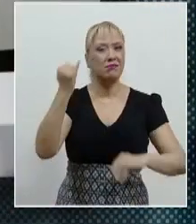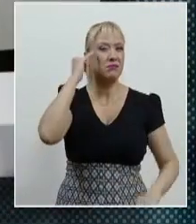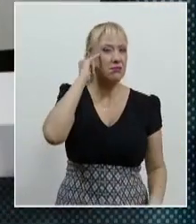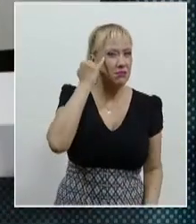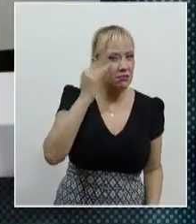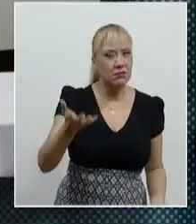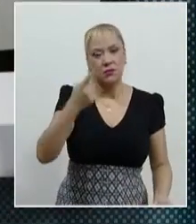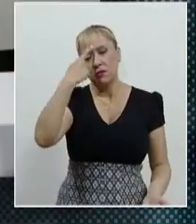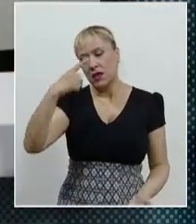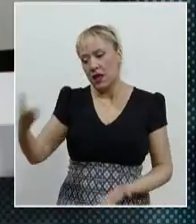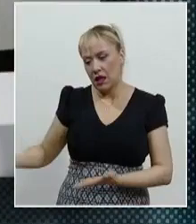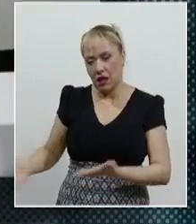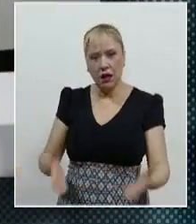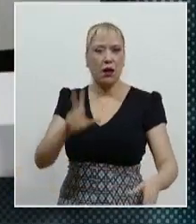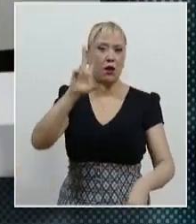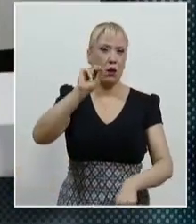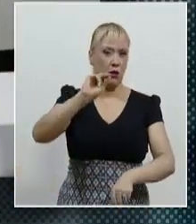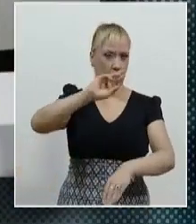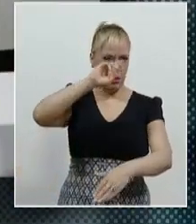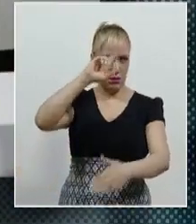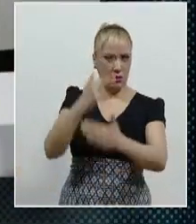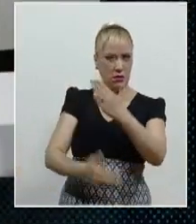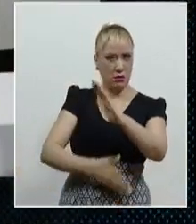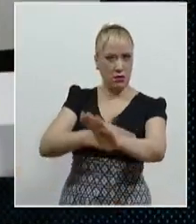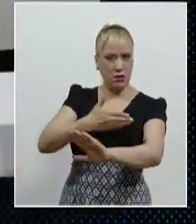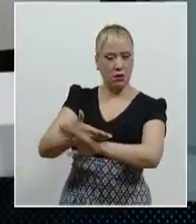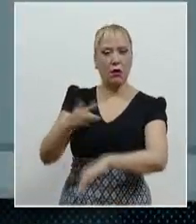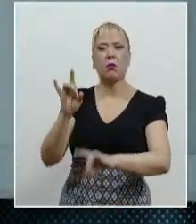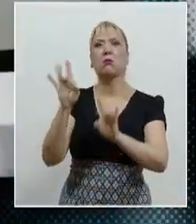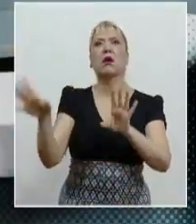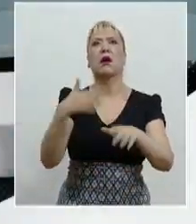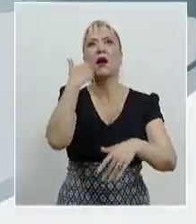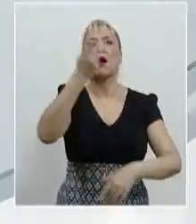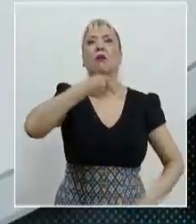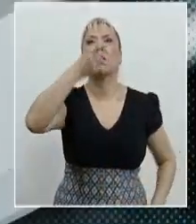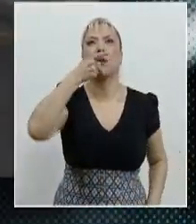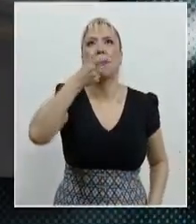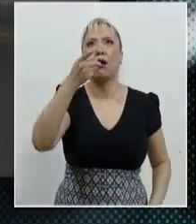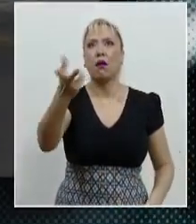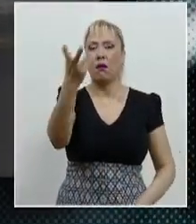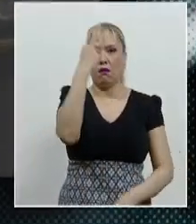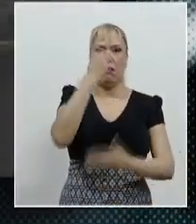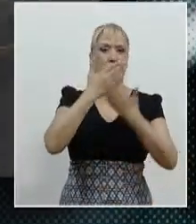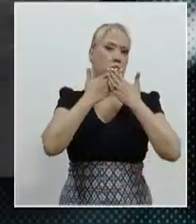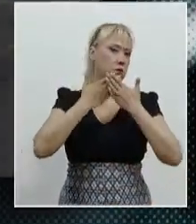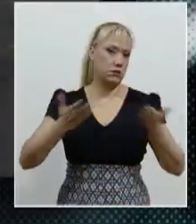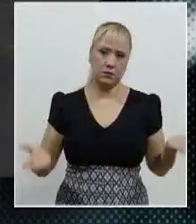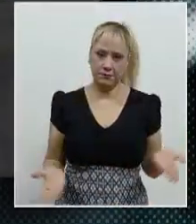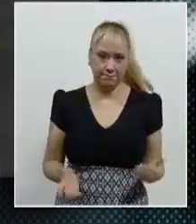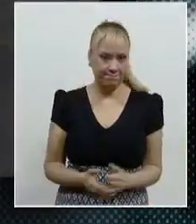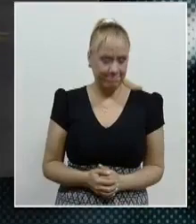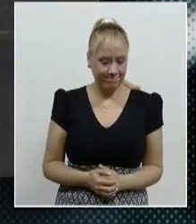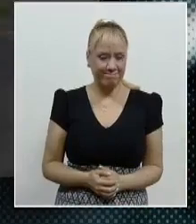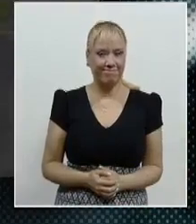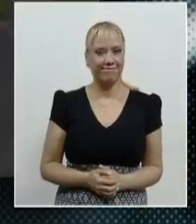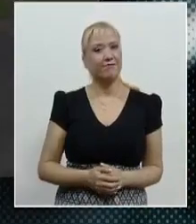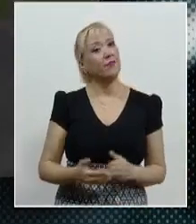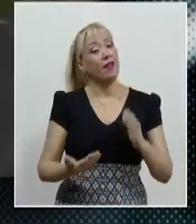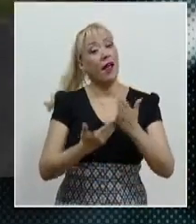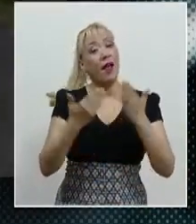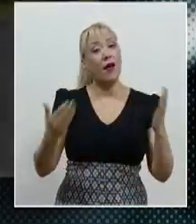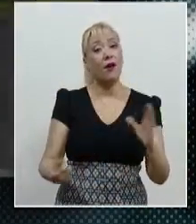y evitar que sean revictimizadas al emitir una declaración. La unidad móvil del Centro de